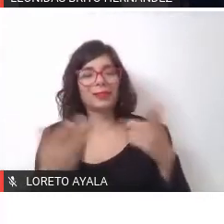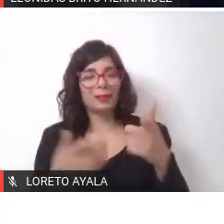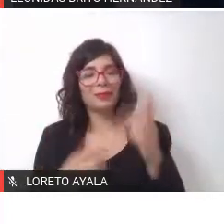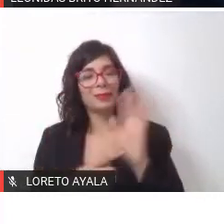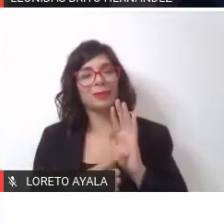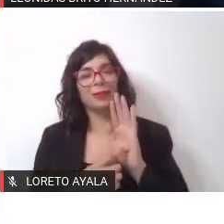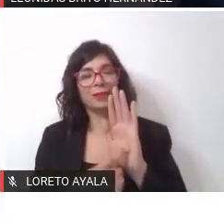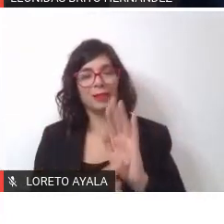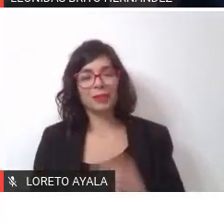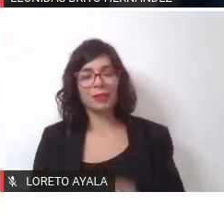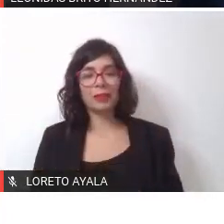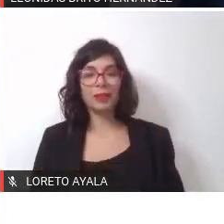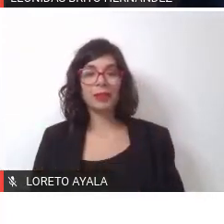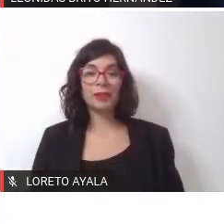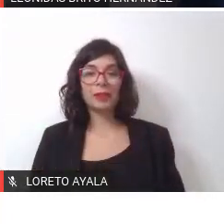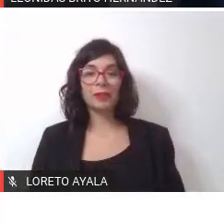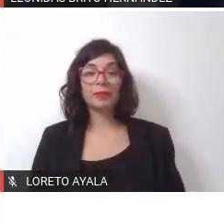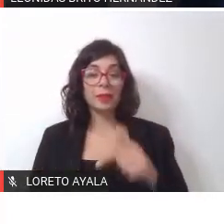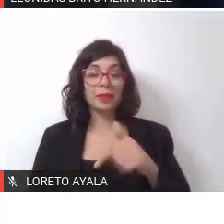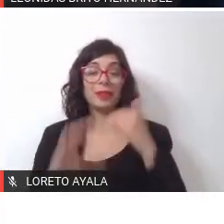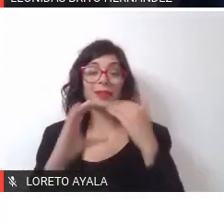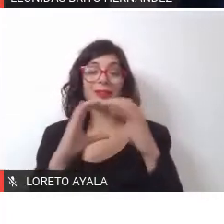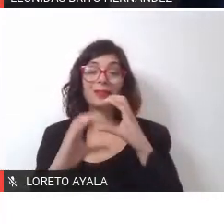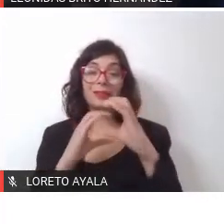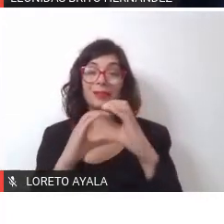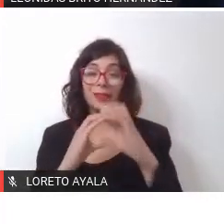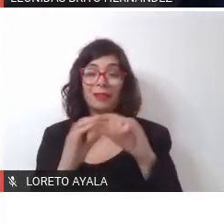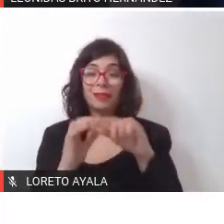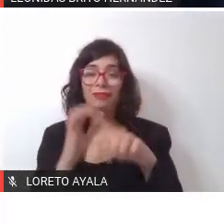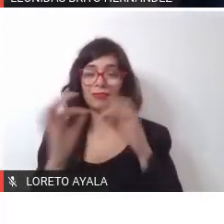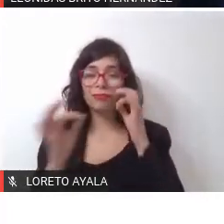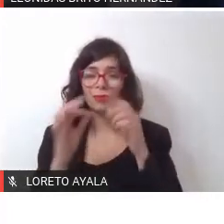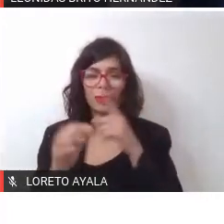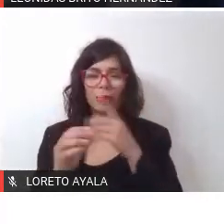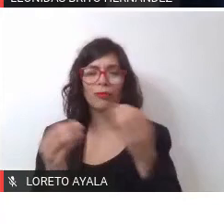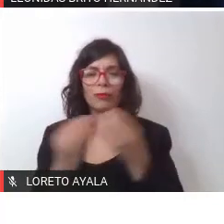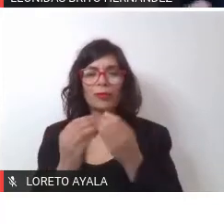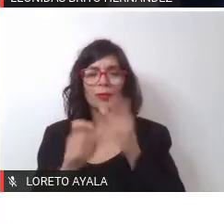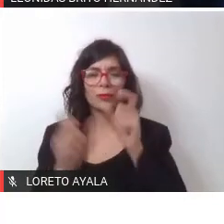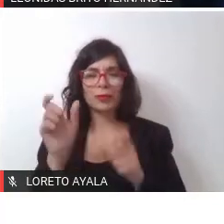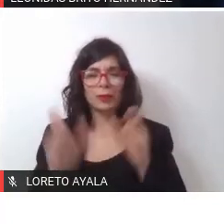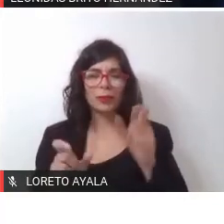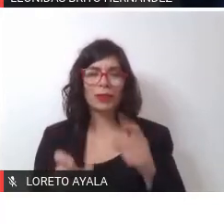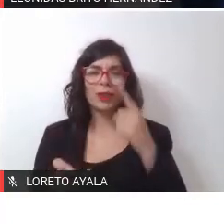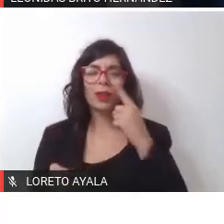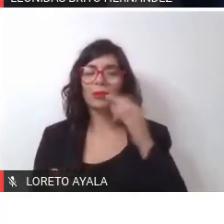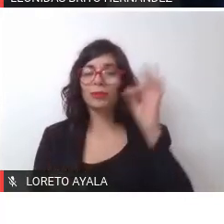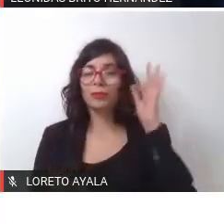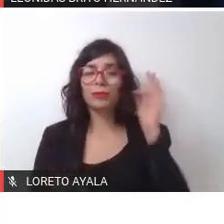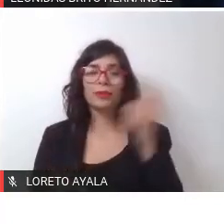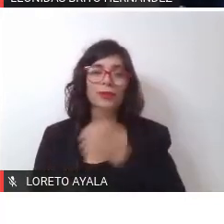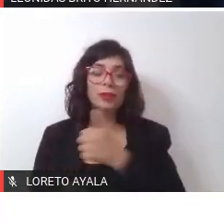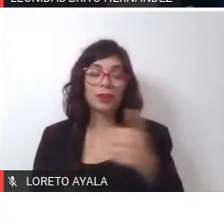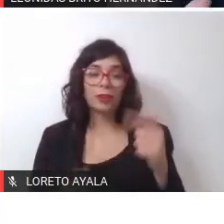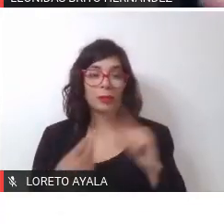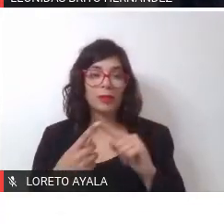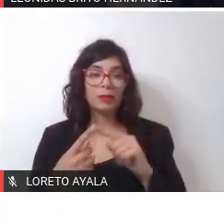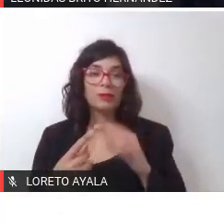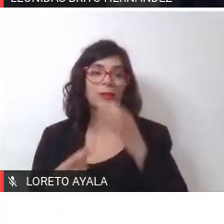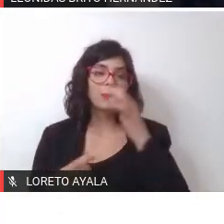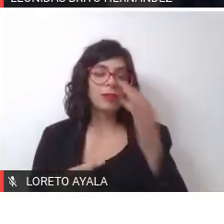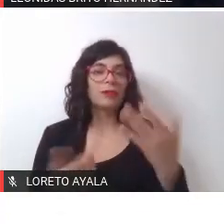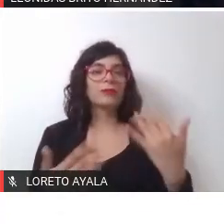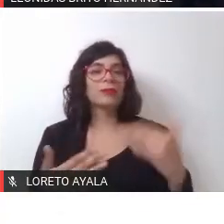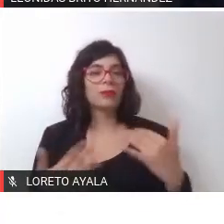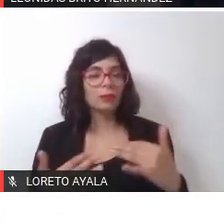nombraba aquí en el chat, podemos ver lo agradecido que están las y los participantes respecto al tema, entendiendo